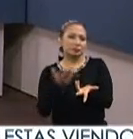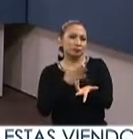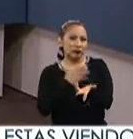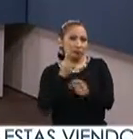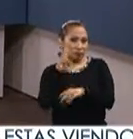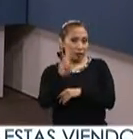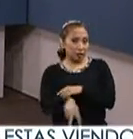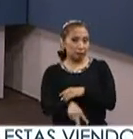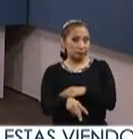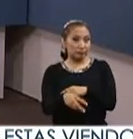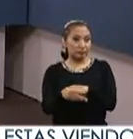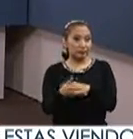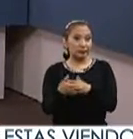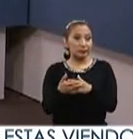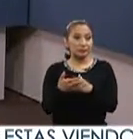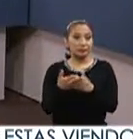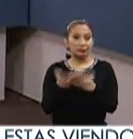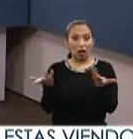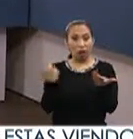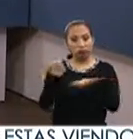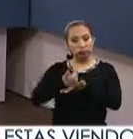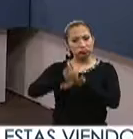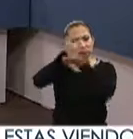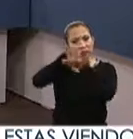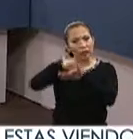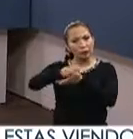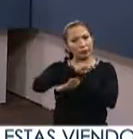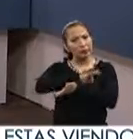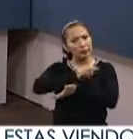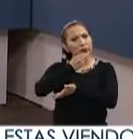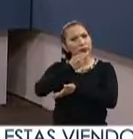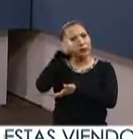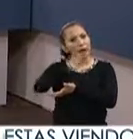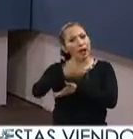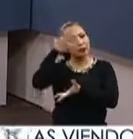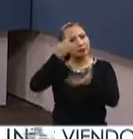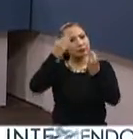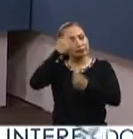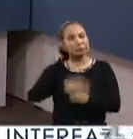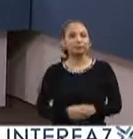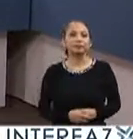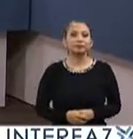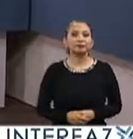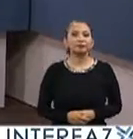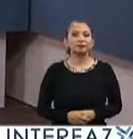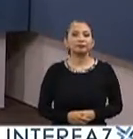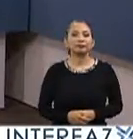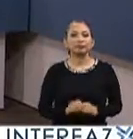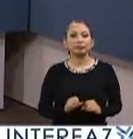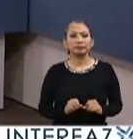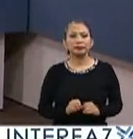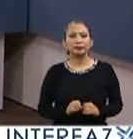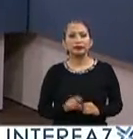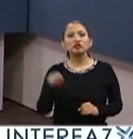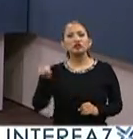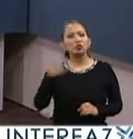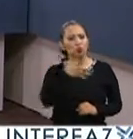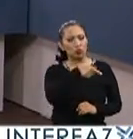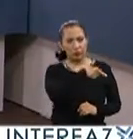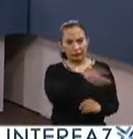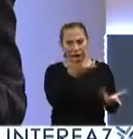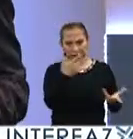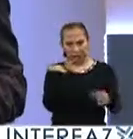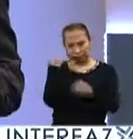son verdaderamente herramientas que se pueden utilizar para el aprendizaje. Claro. Tú hiciste